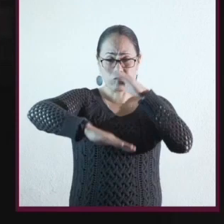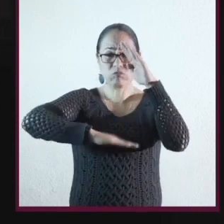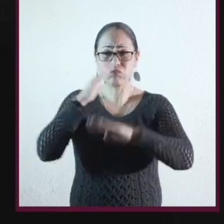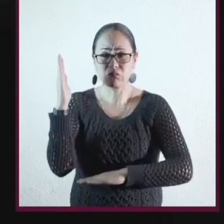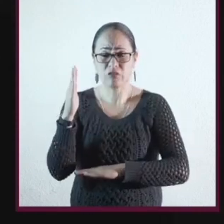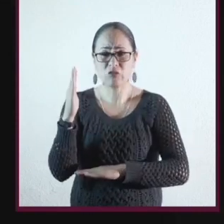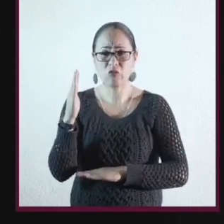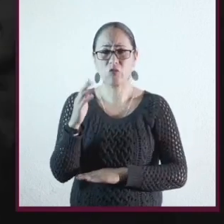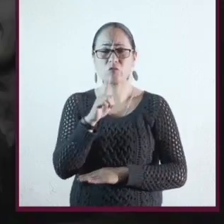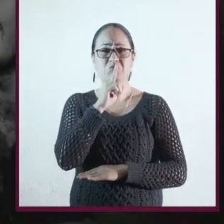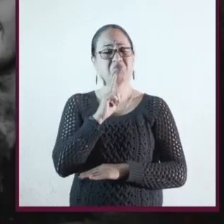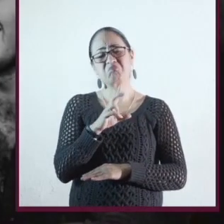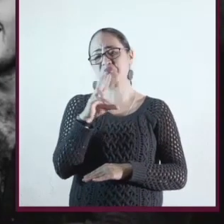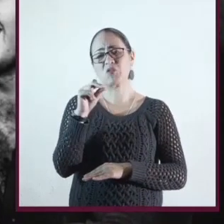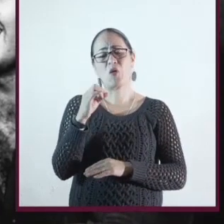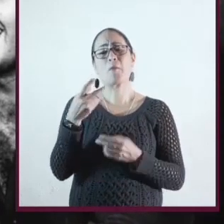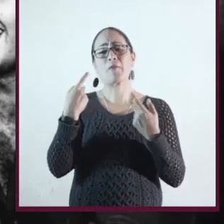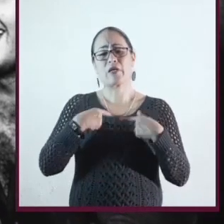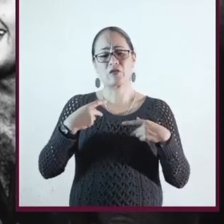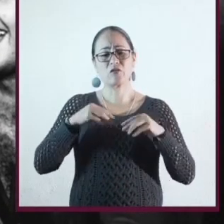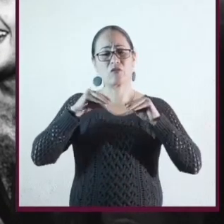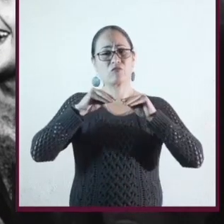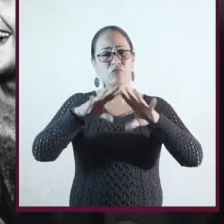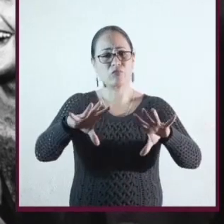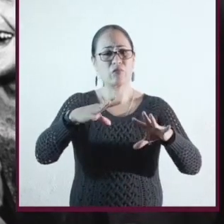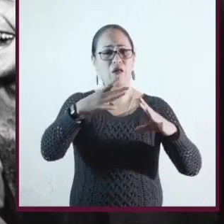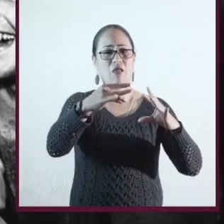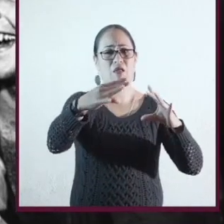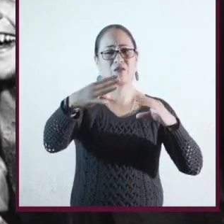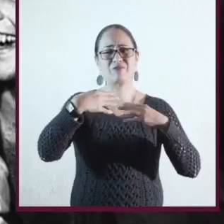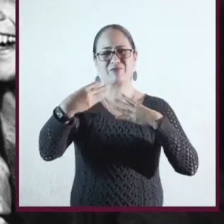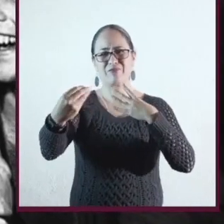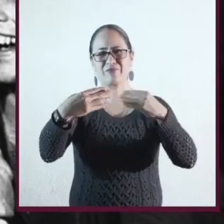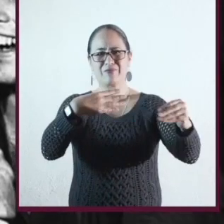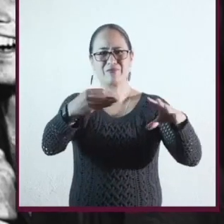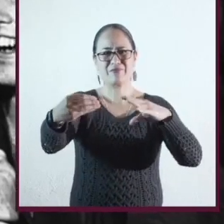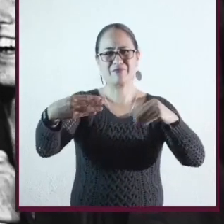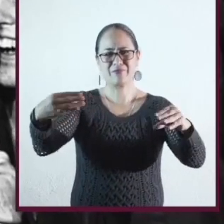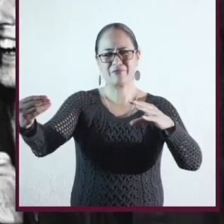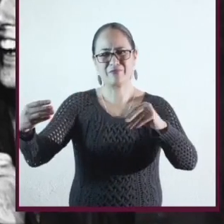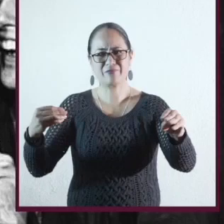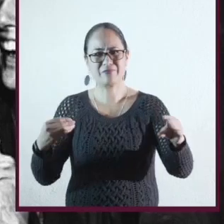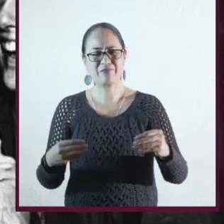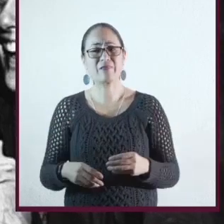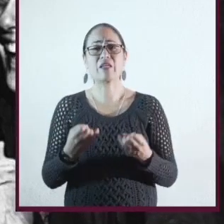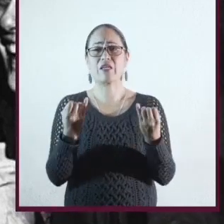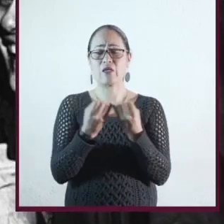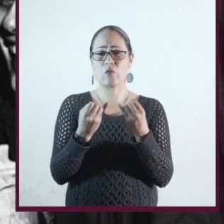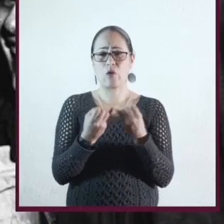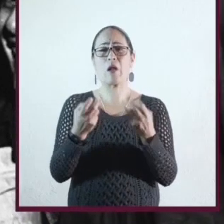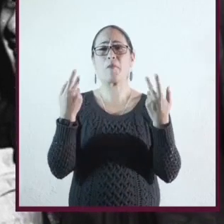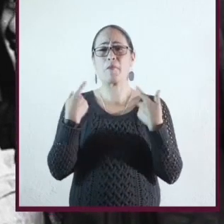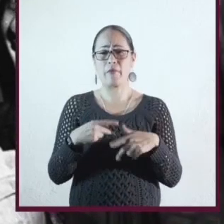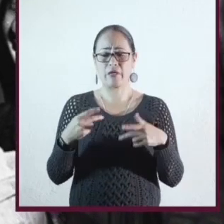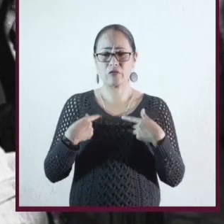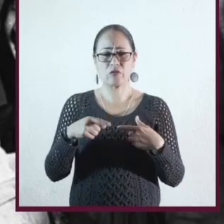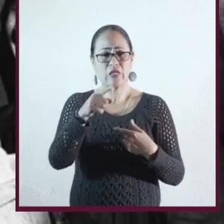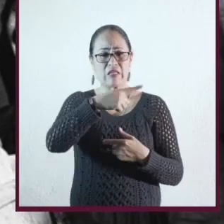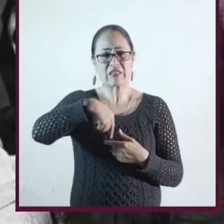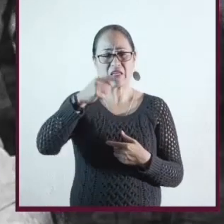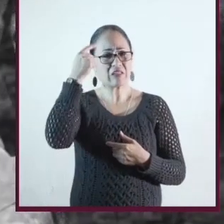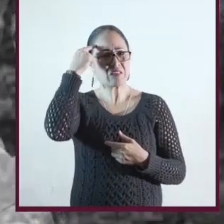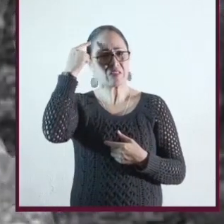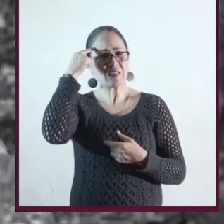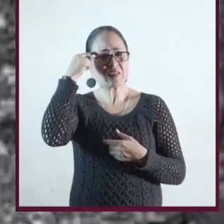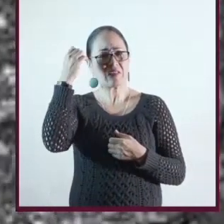tenía claro que, entre más grande es el número de personas que piensan igual, más fuerza tendría su líder para llevar a cabo